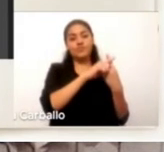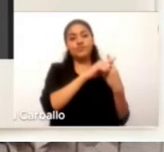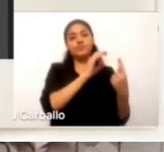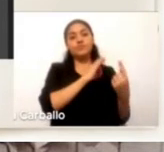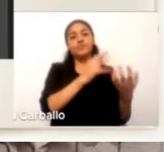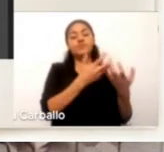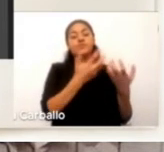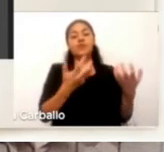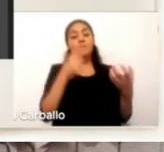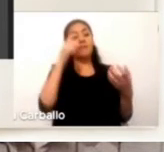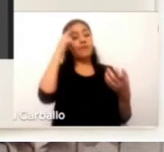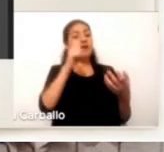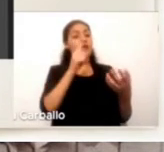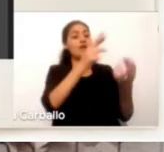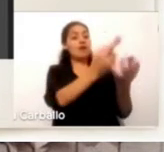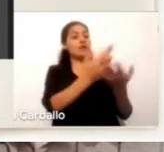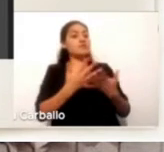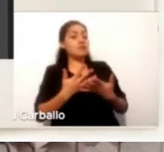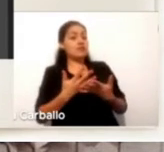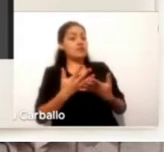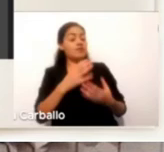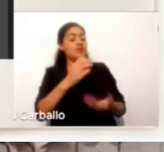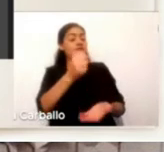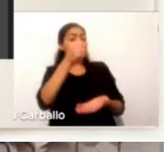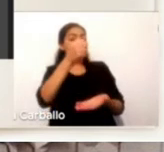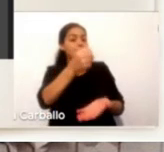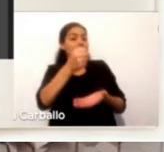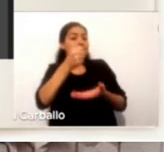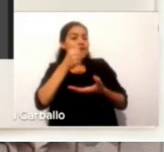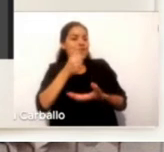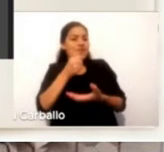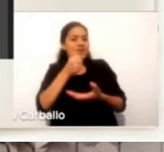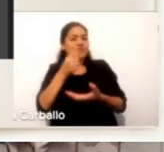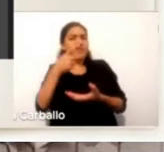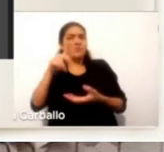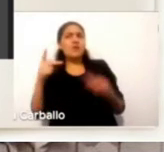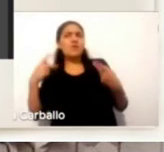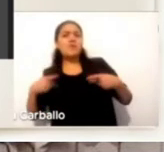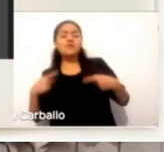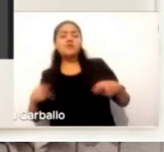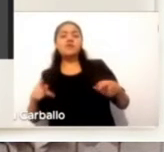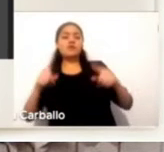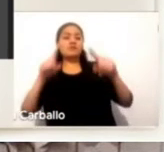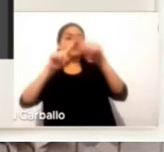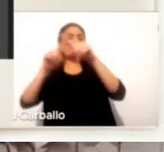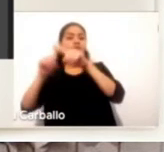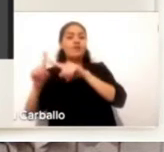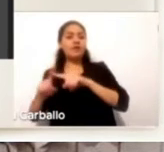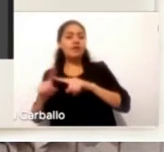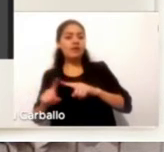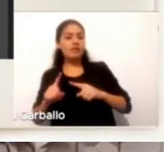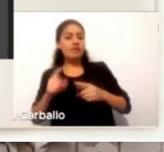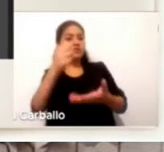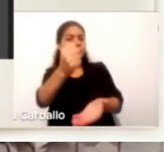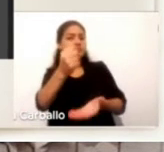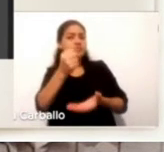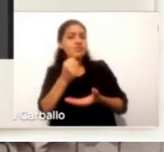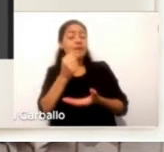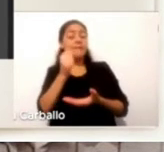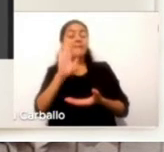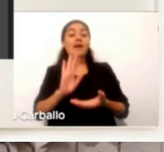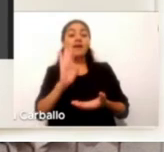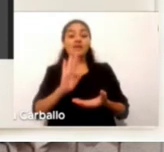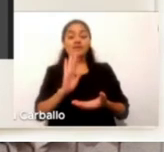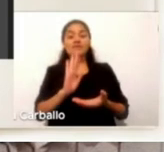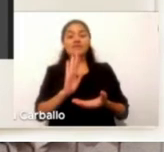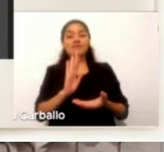la campaña a la gubernatura aportaciones de personas no identificadas, es decir, recursos de procedencia ilícita, con el